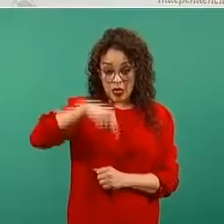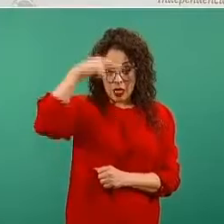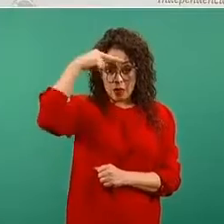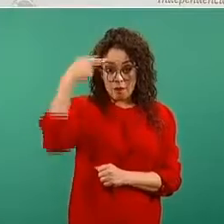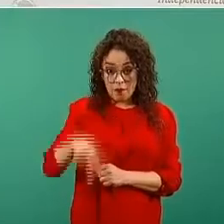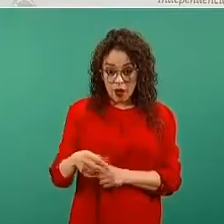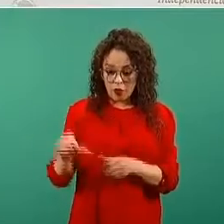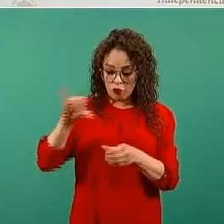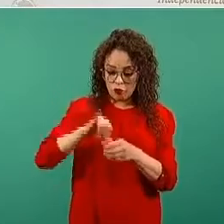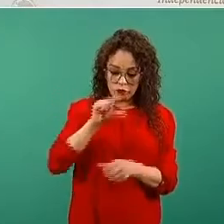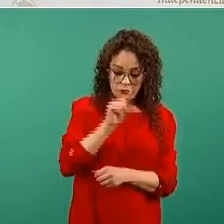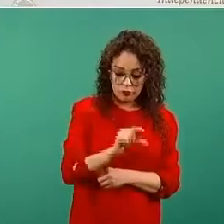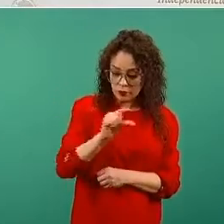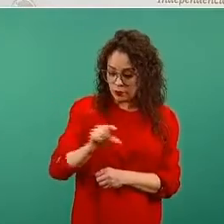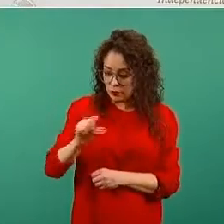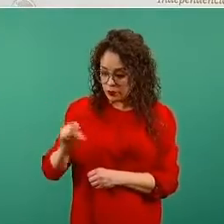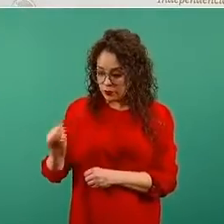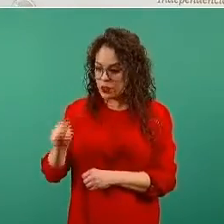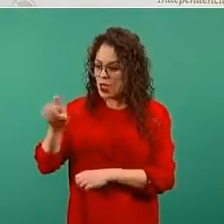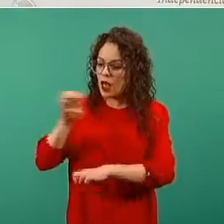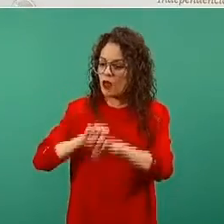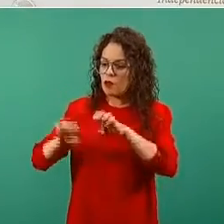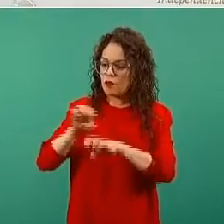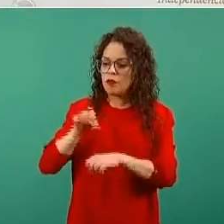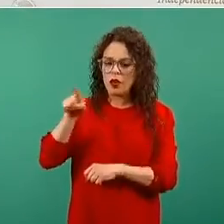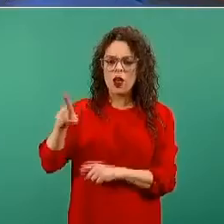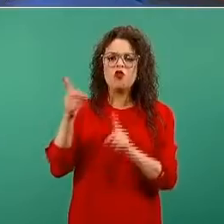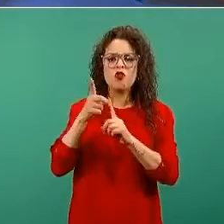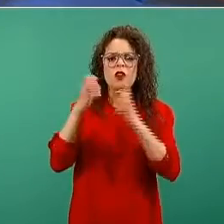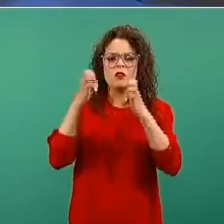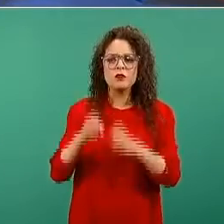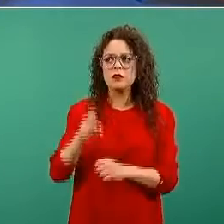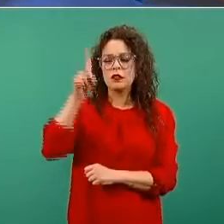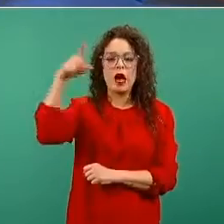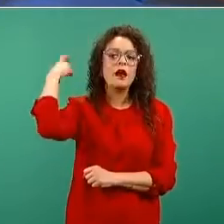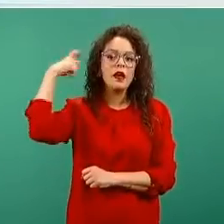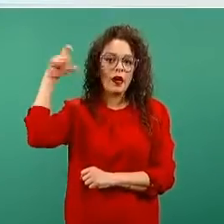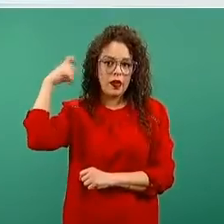una empresa privada que está en Querétaro. La siguiente.